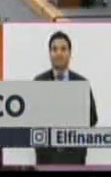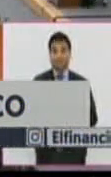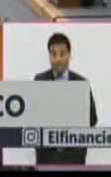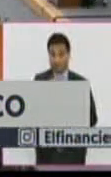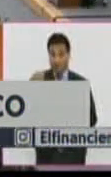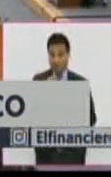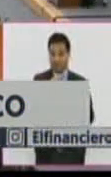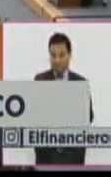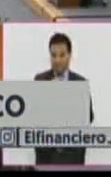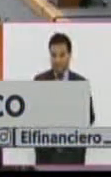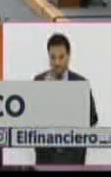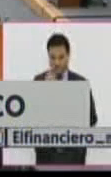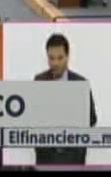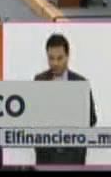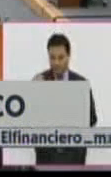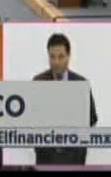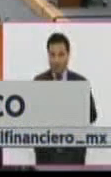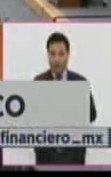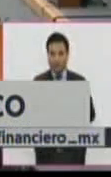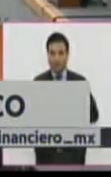popular. Nosotros no tomamos decisiones